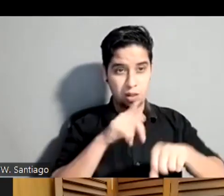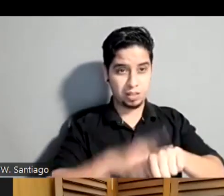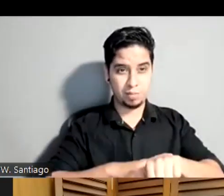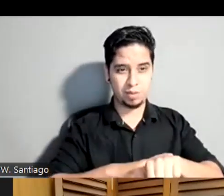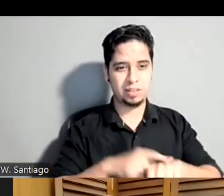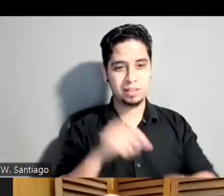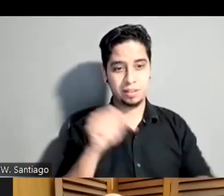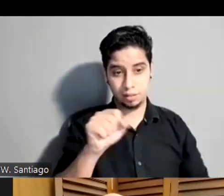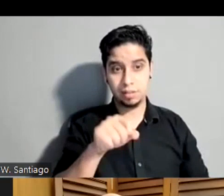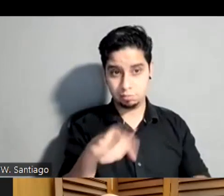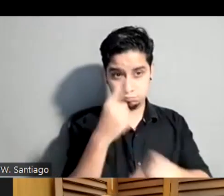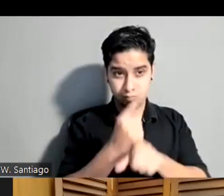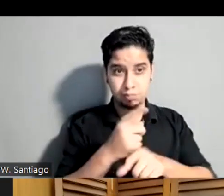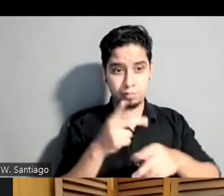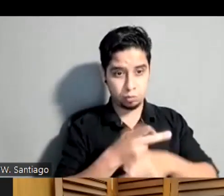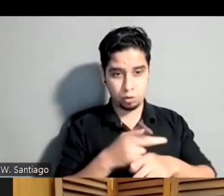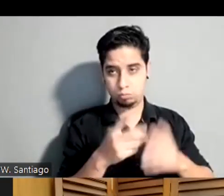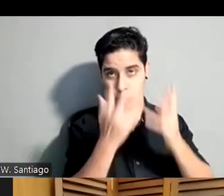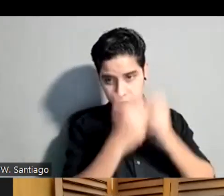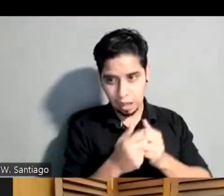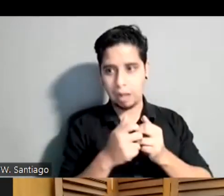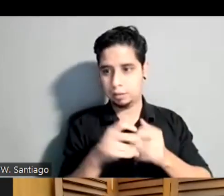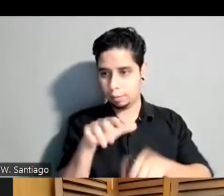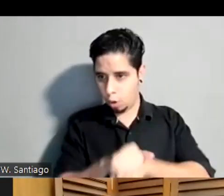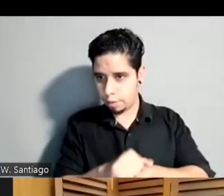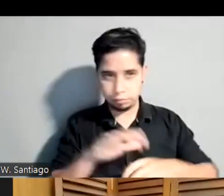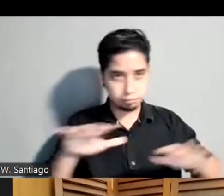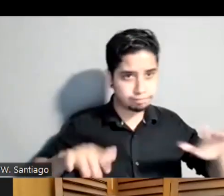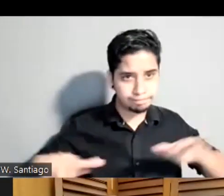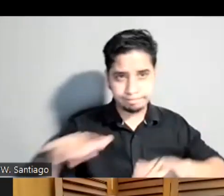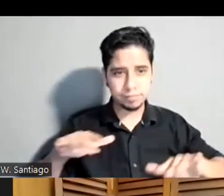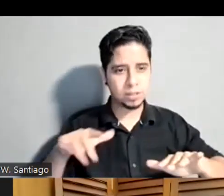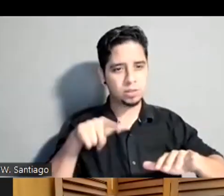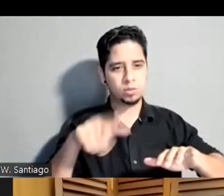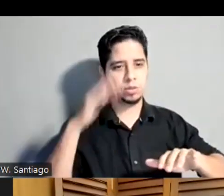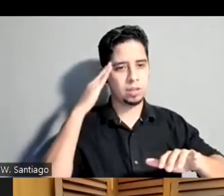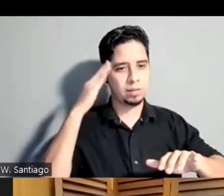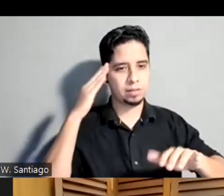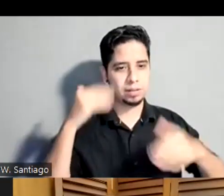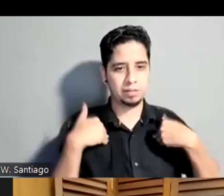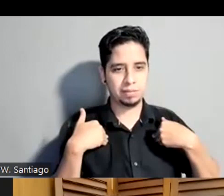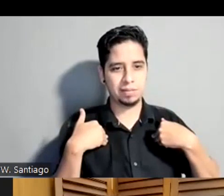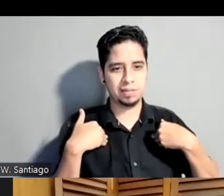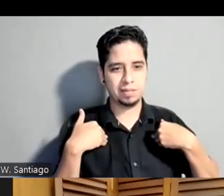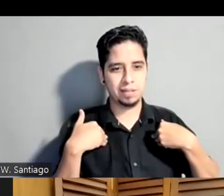trabajo de producción. Esa es producción, eso hay que coordinar citas y todo, y además de que tú tienes que entonces hacer el personaje de que,